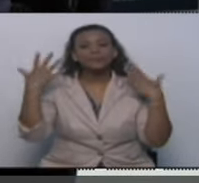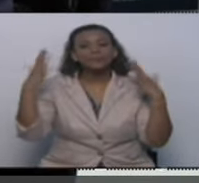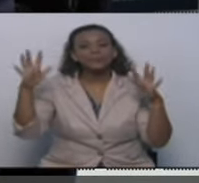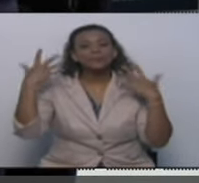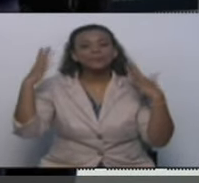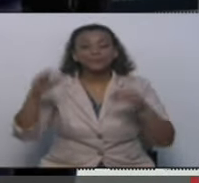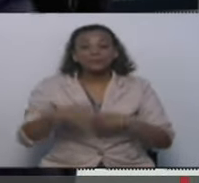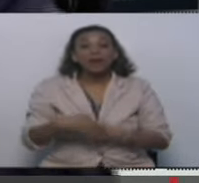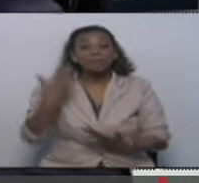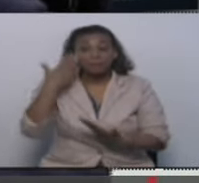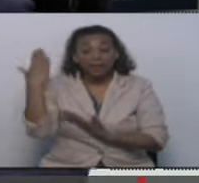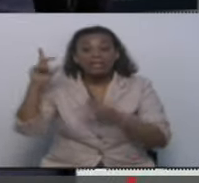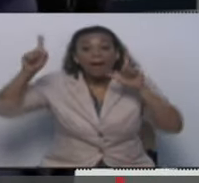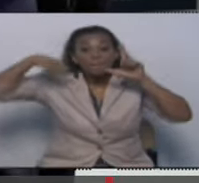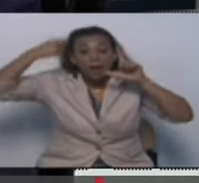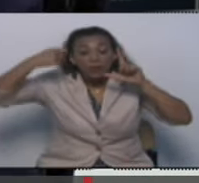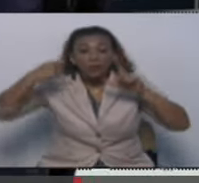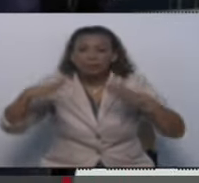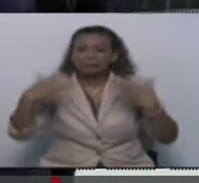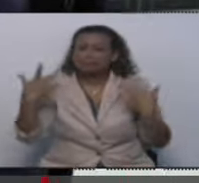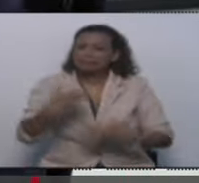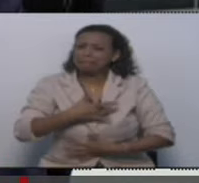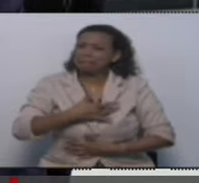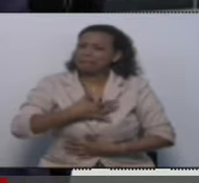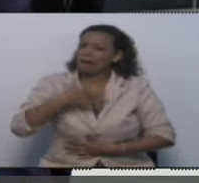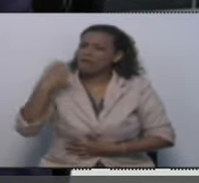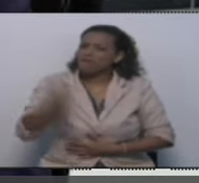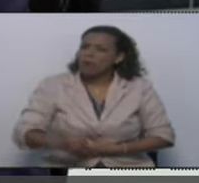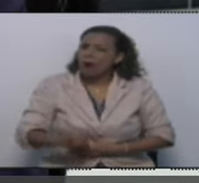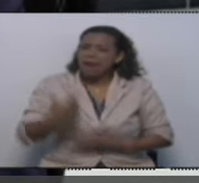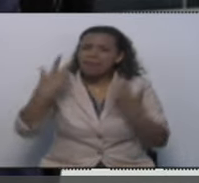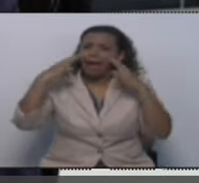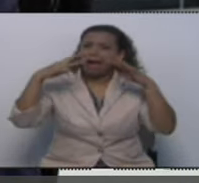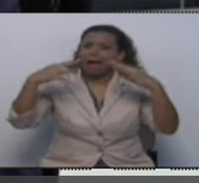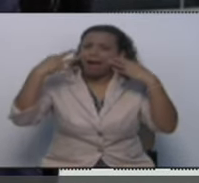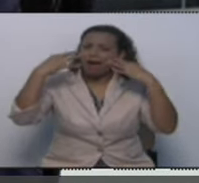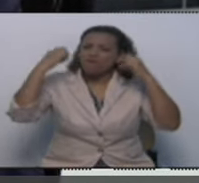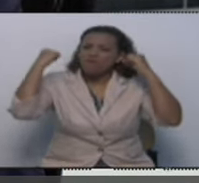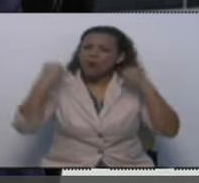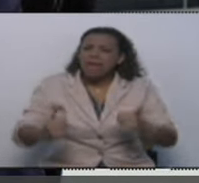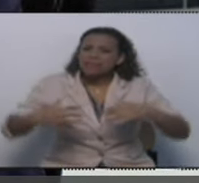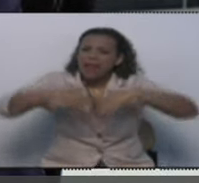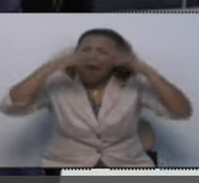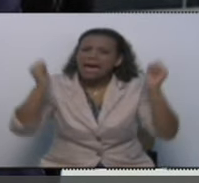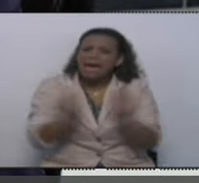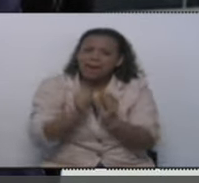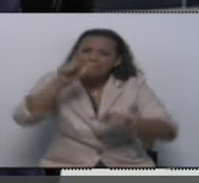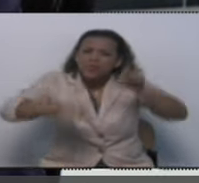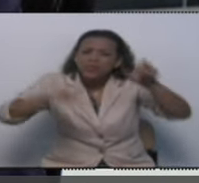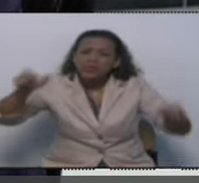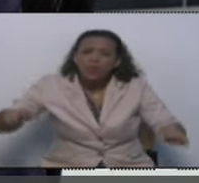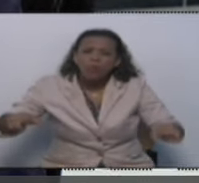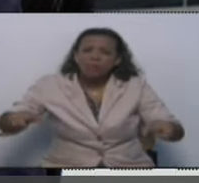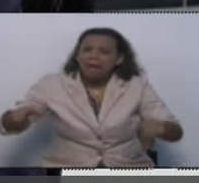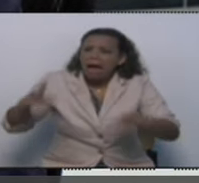Estábamos viendo unas imágenes muy crudas ahí, muy fuertes, de la guerra.